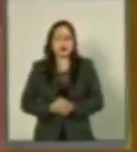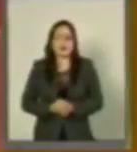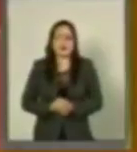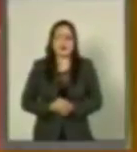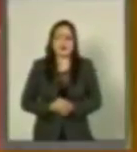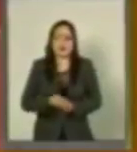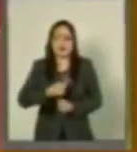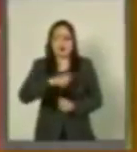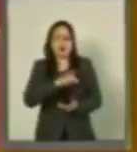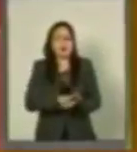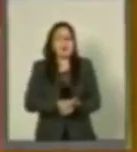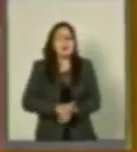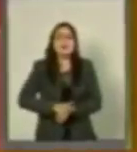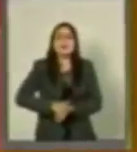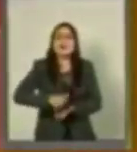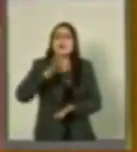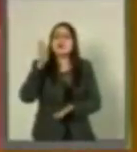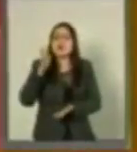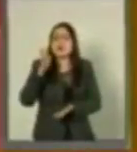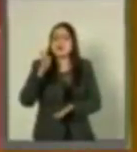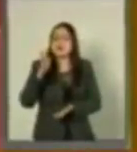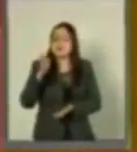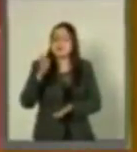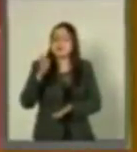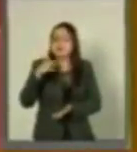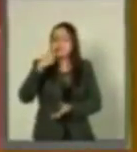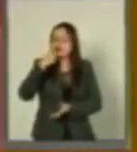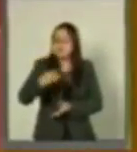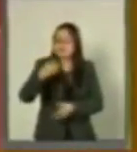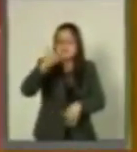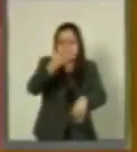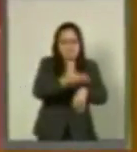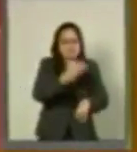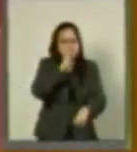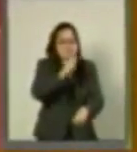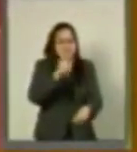En su mayoría han quedado en la impunidad